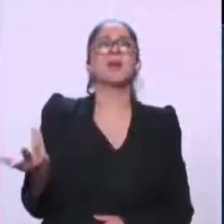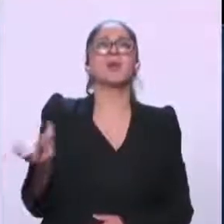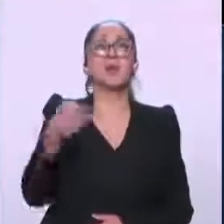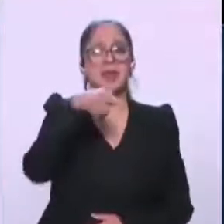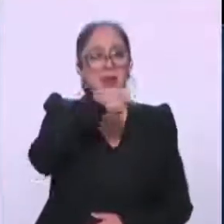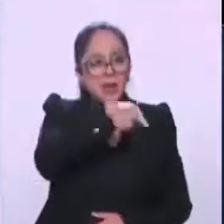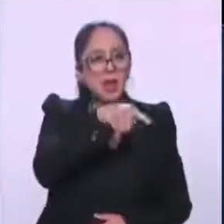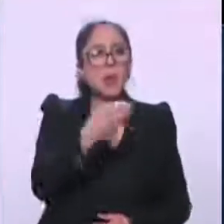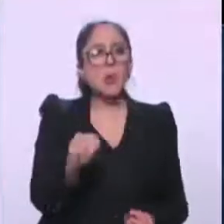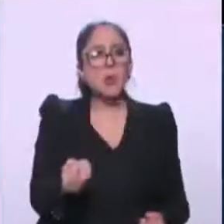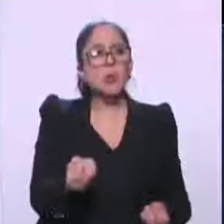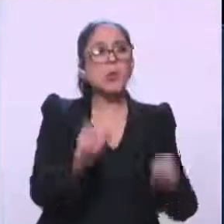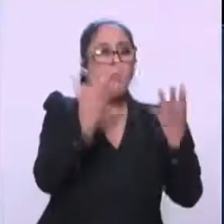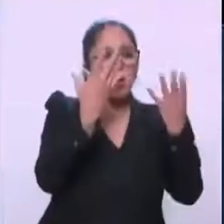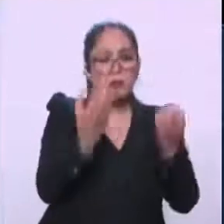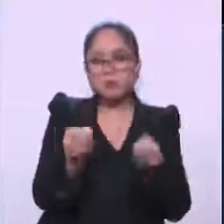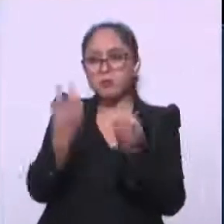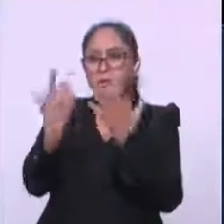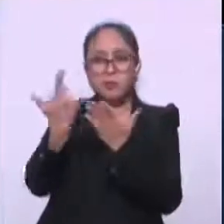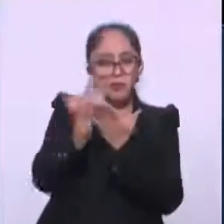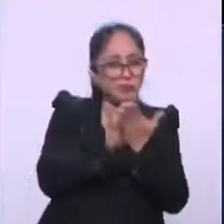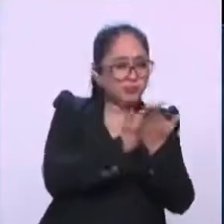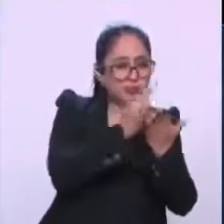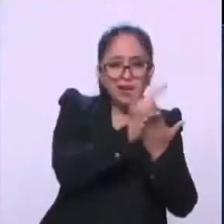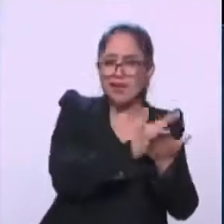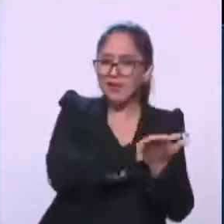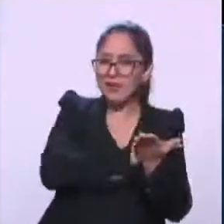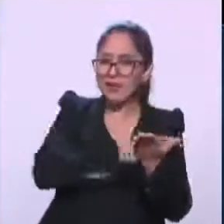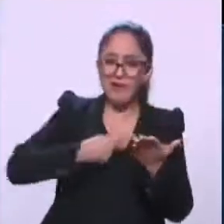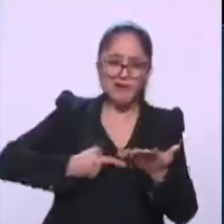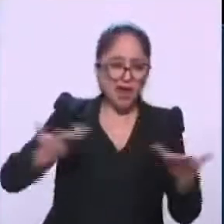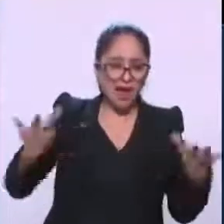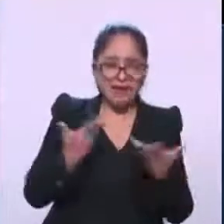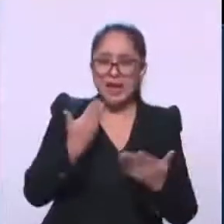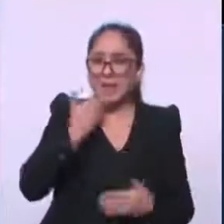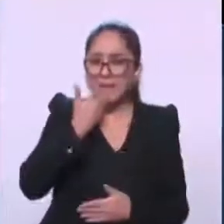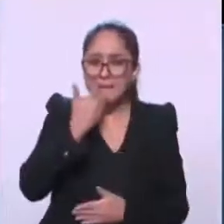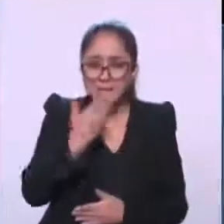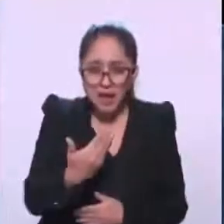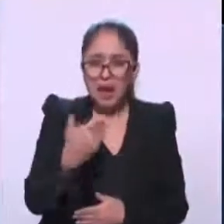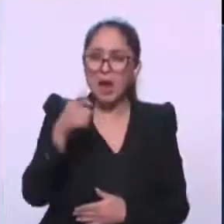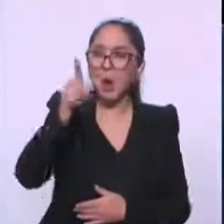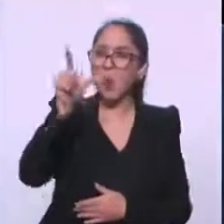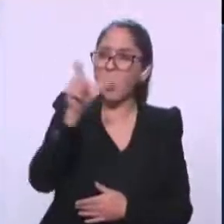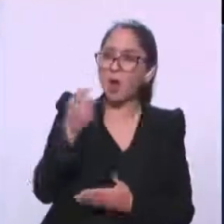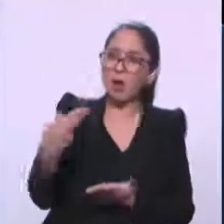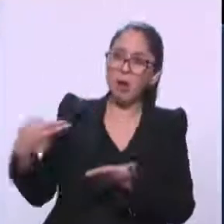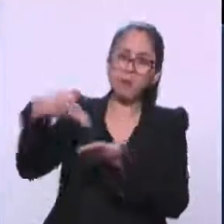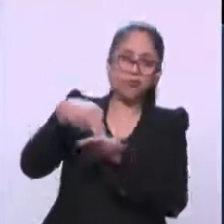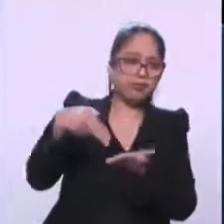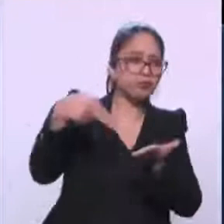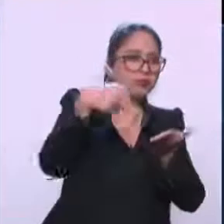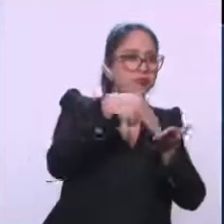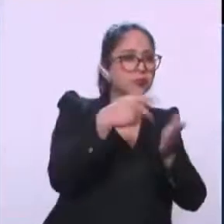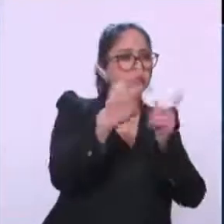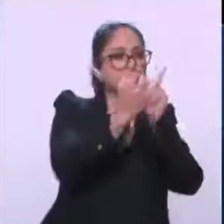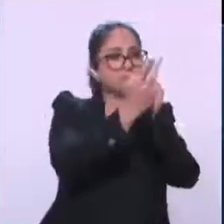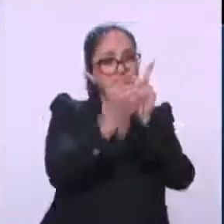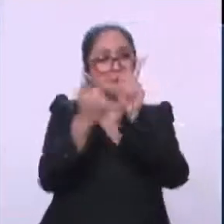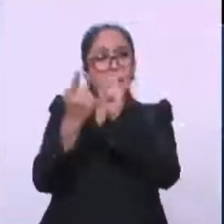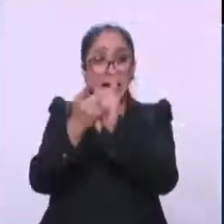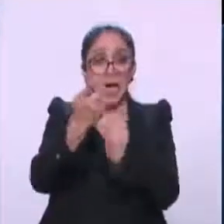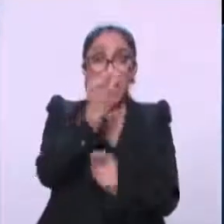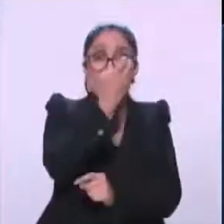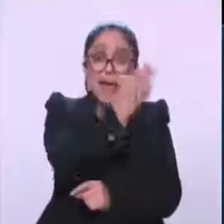de medición, o sea, para hacerlo bien, para hacerlo en campo, cara a cara, como se tiene que hacer, pues sí, ciertamente, digo,